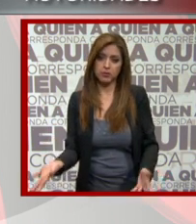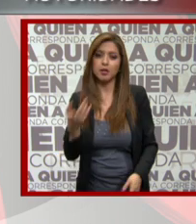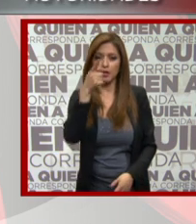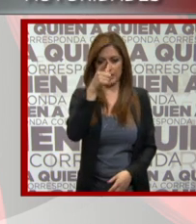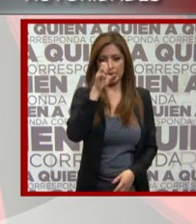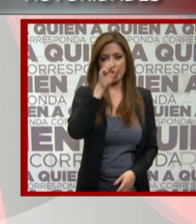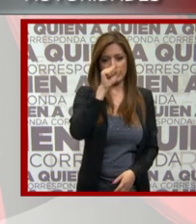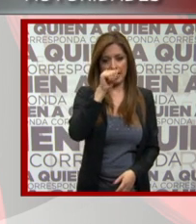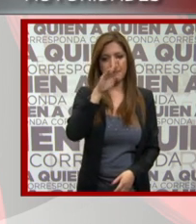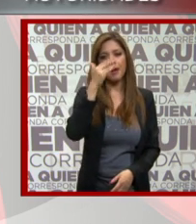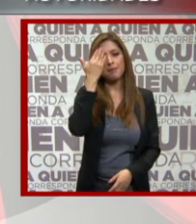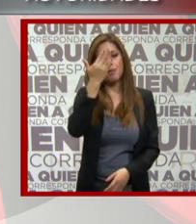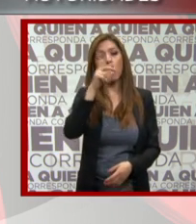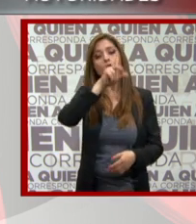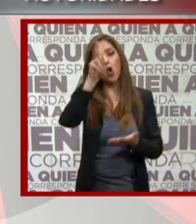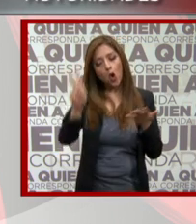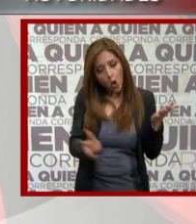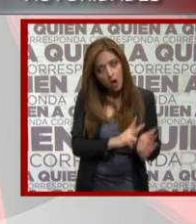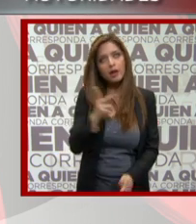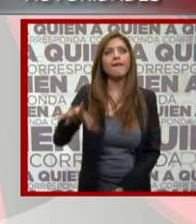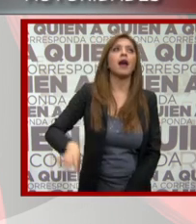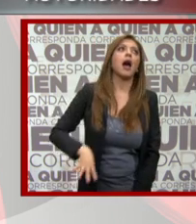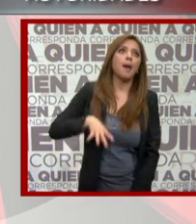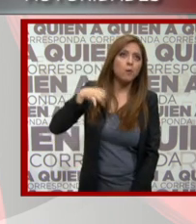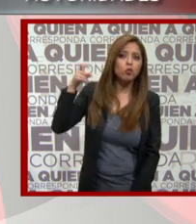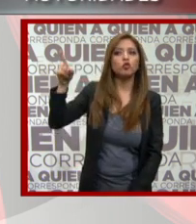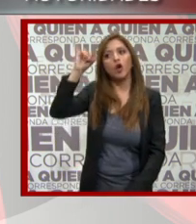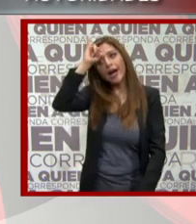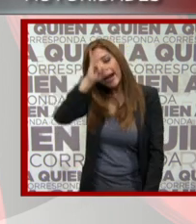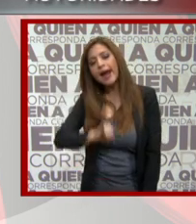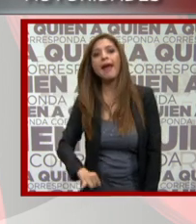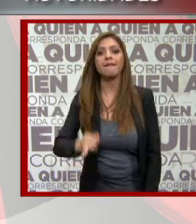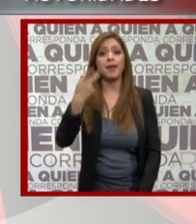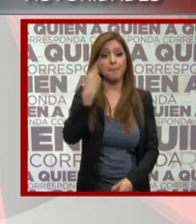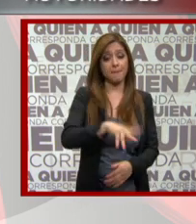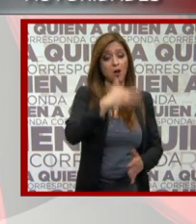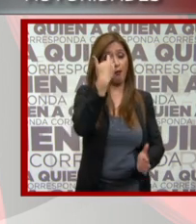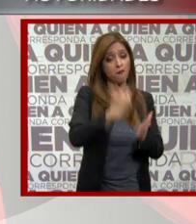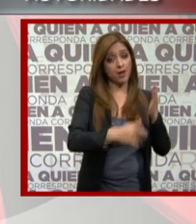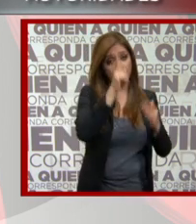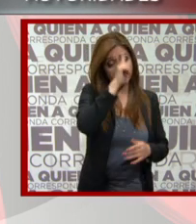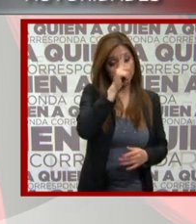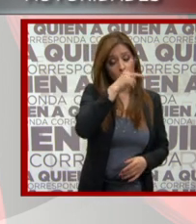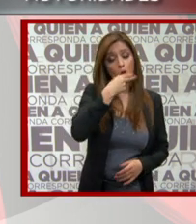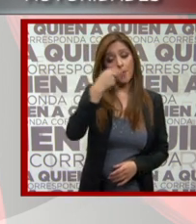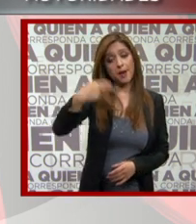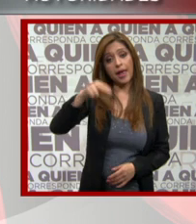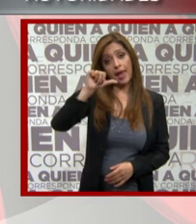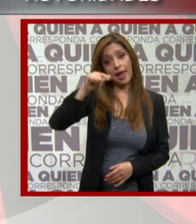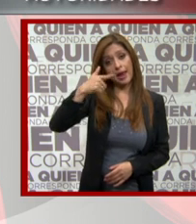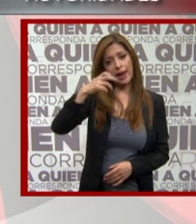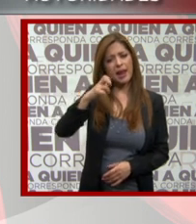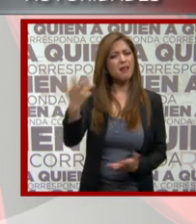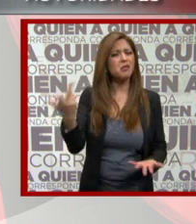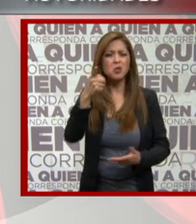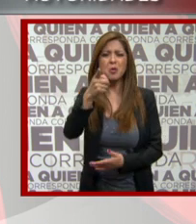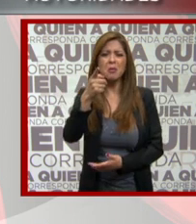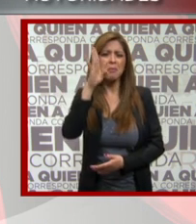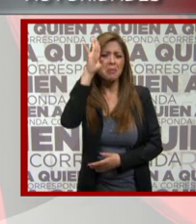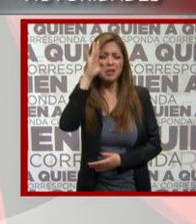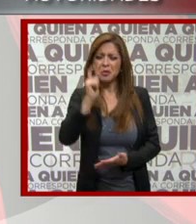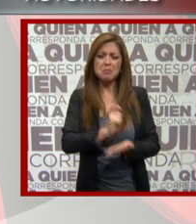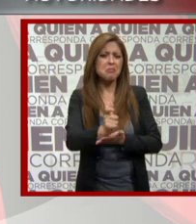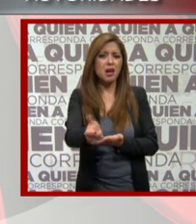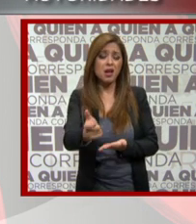apoyo. Otro claro caso de abuso otro de esos caso. Clásicos. ¿Cómo no, pero mal asesorado Ángel Gallegos. ¿Qué te costaba pagar? Yo creo